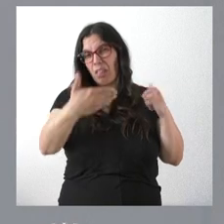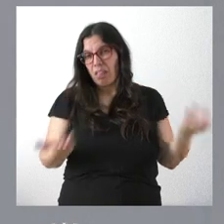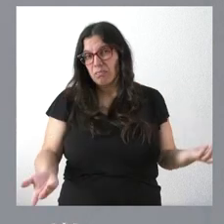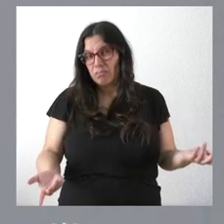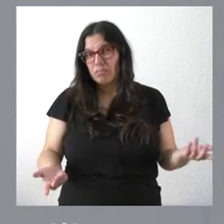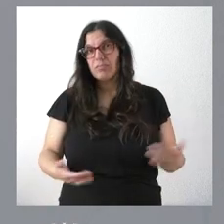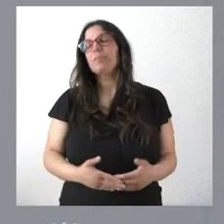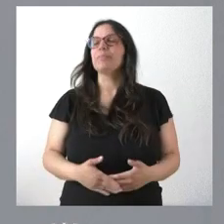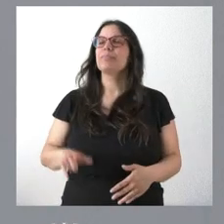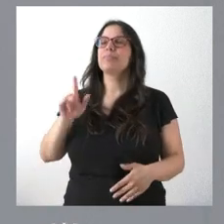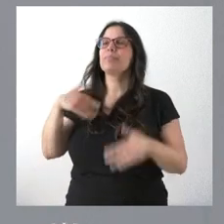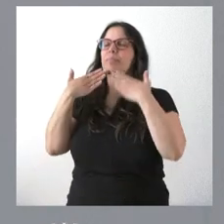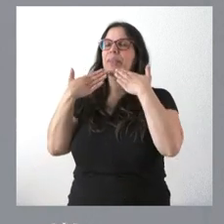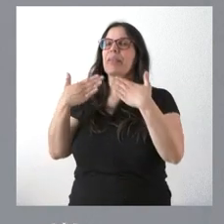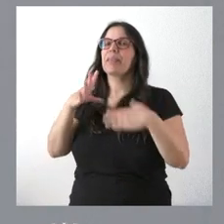Sí, pues muchas gracias